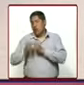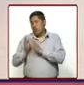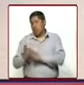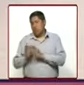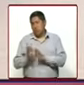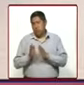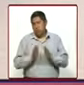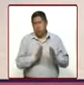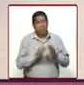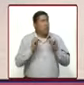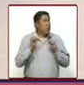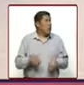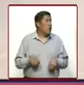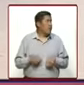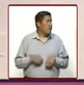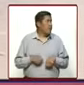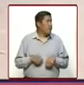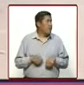para poder